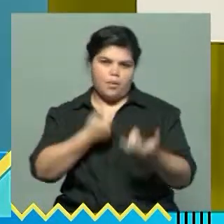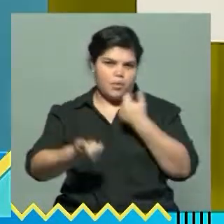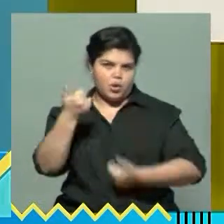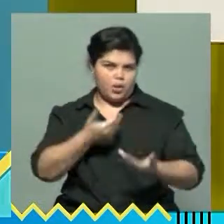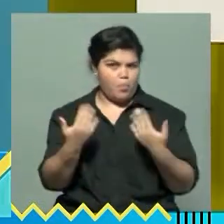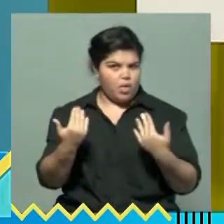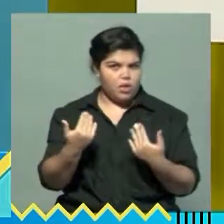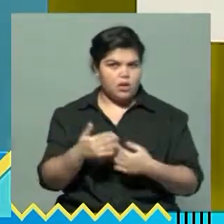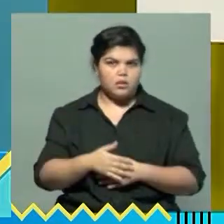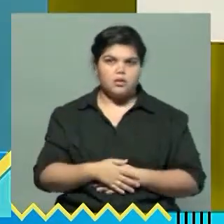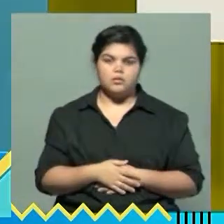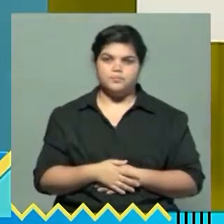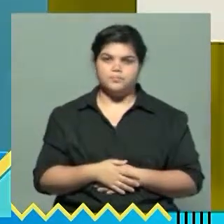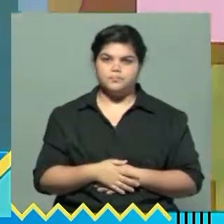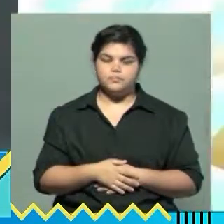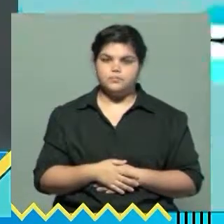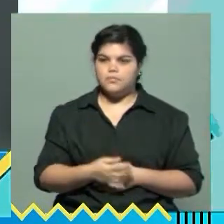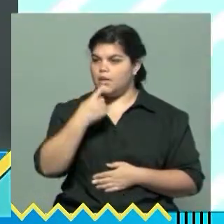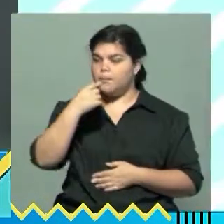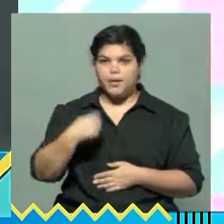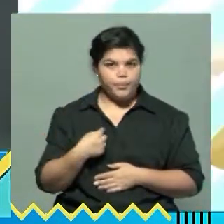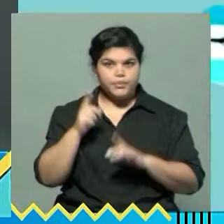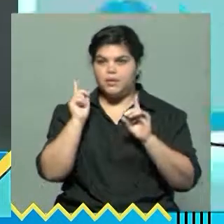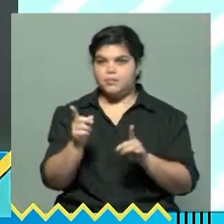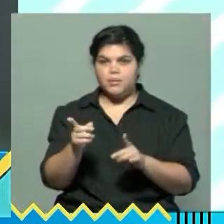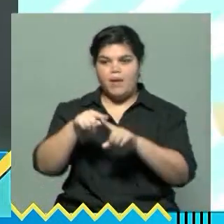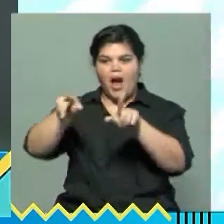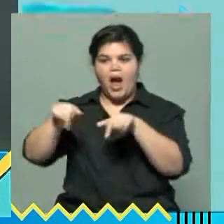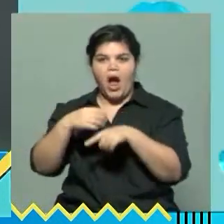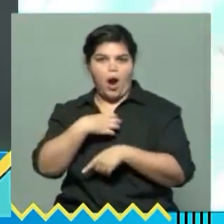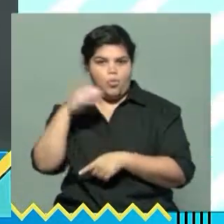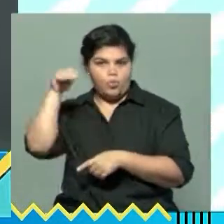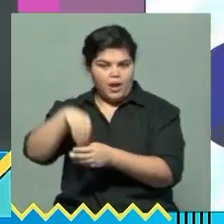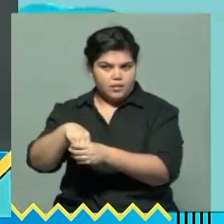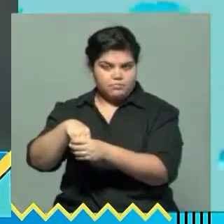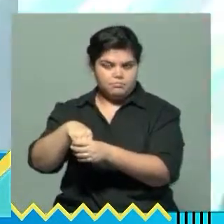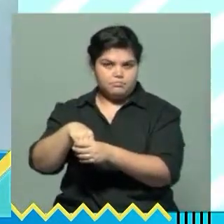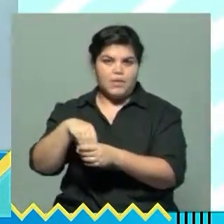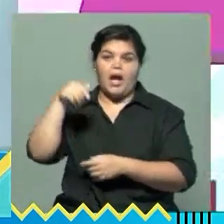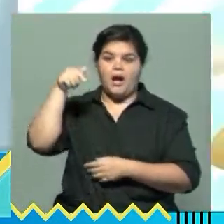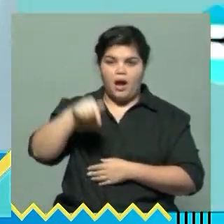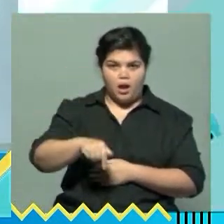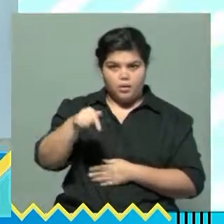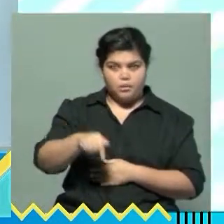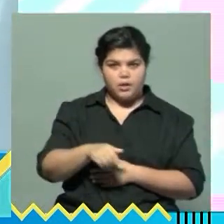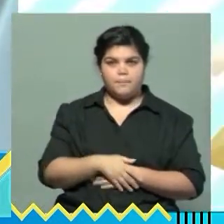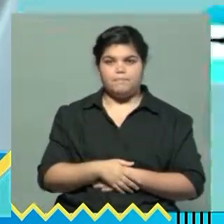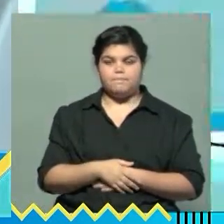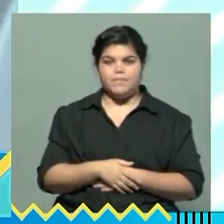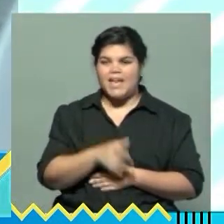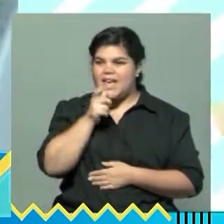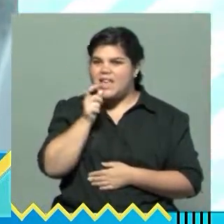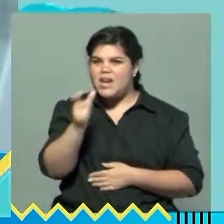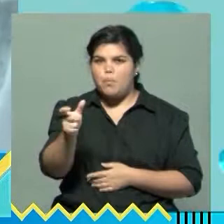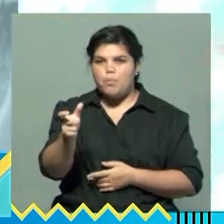ver, la pregunta tal cual la formulás dentro del aula, hoy por hoy no tiene una